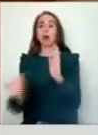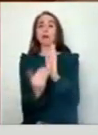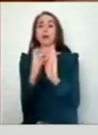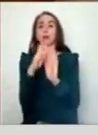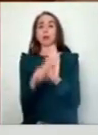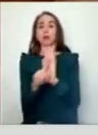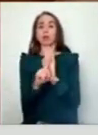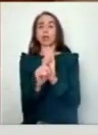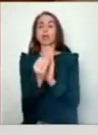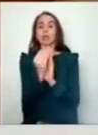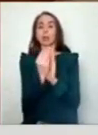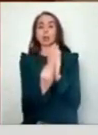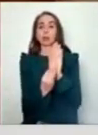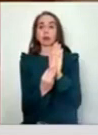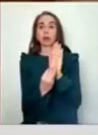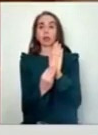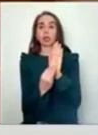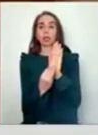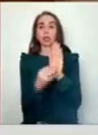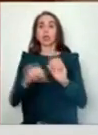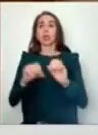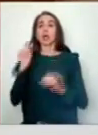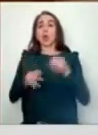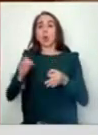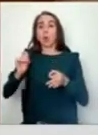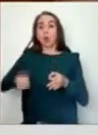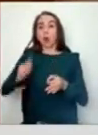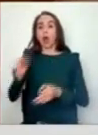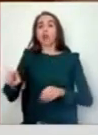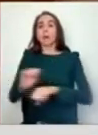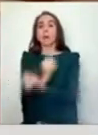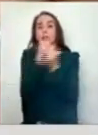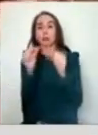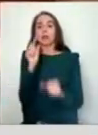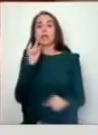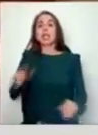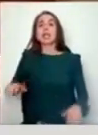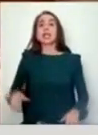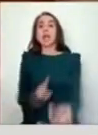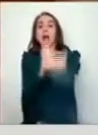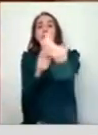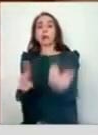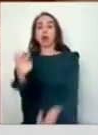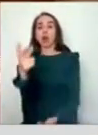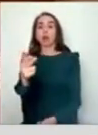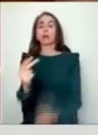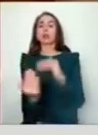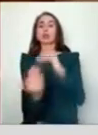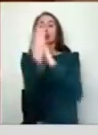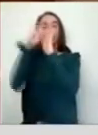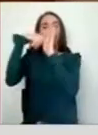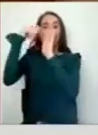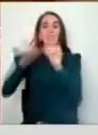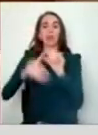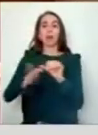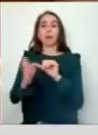considera establecer la prisión preventiva, como dije, cuando haya habido arma de fuego de por medio. Sin embargo, graban videos de manera permanente llamando